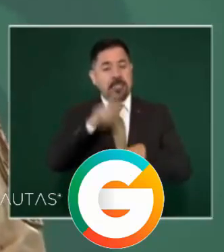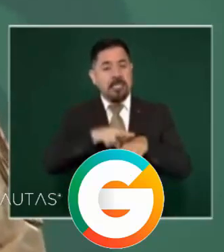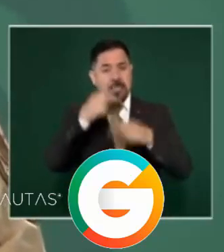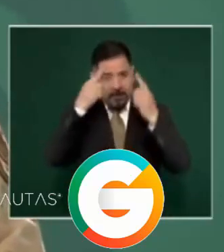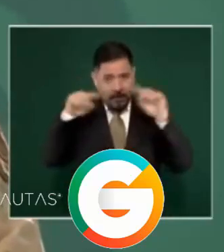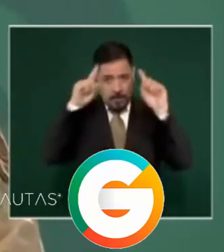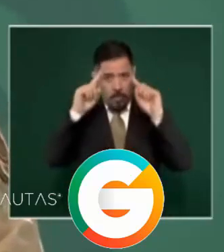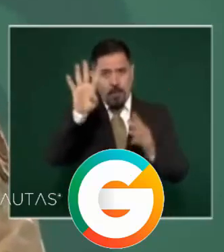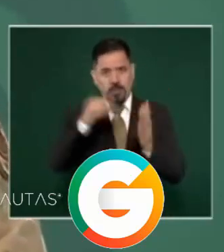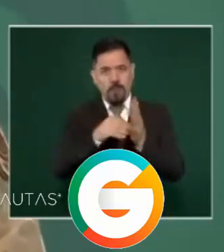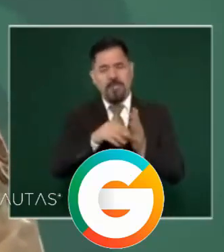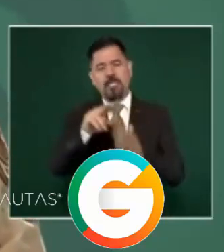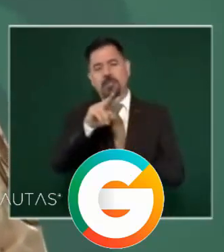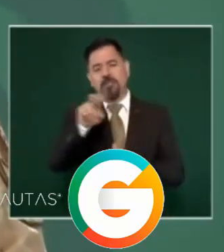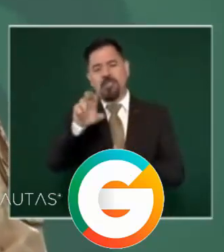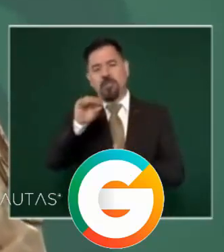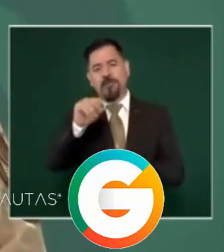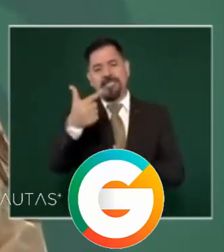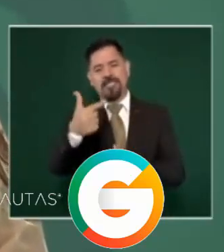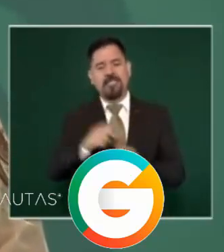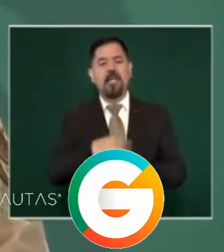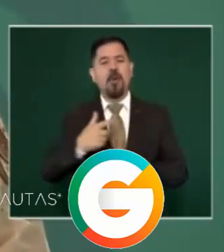2,297, la Guardia Nacional con